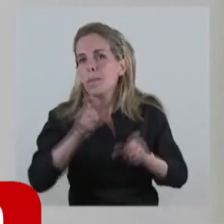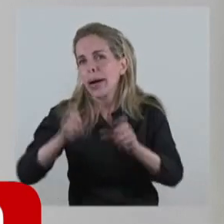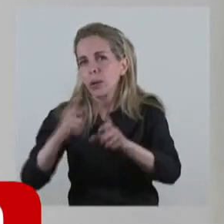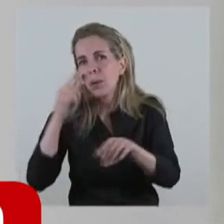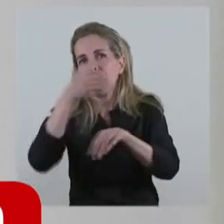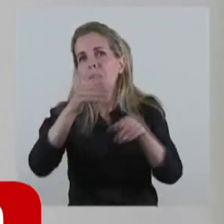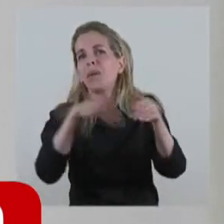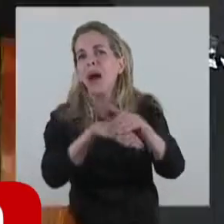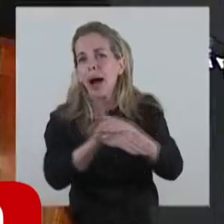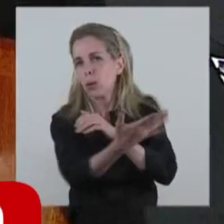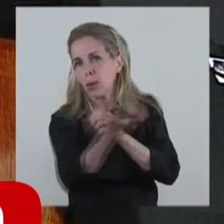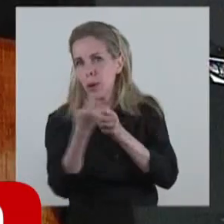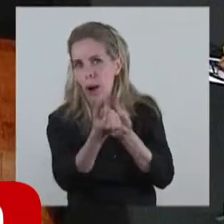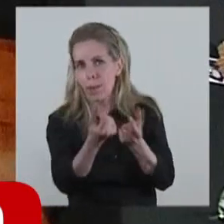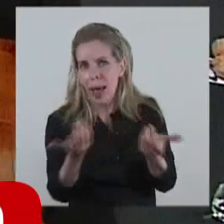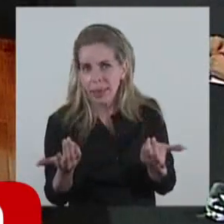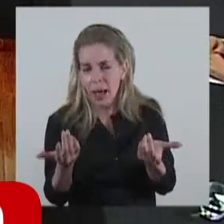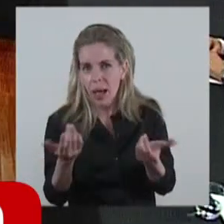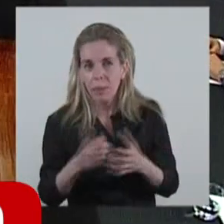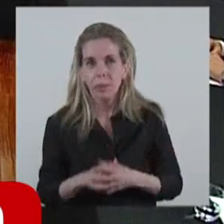de los bancos. Gracias.